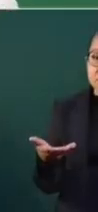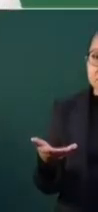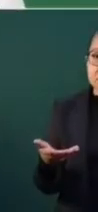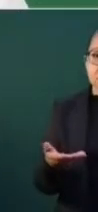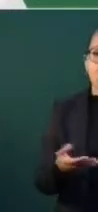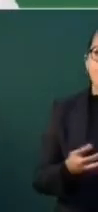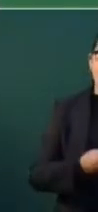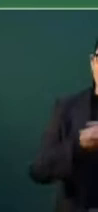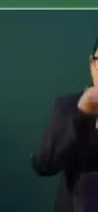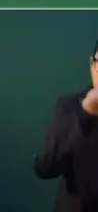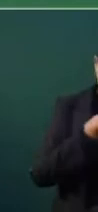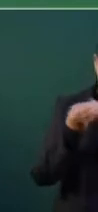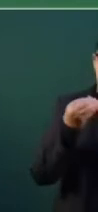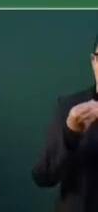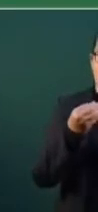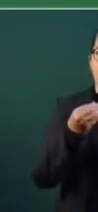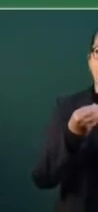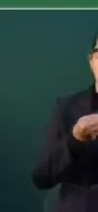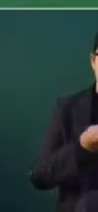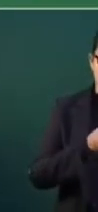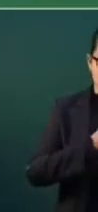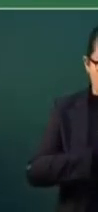y alimentos,